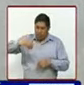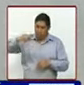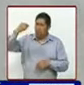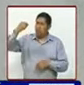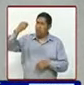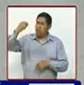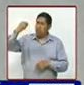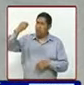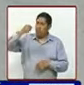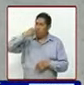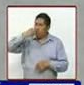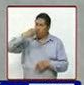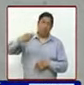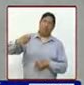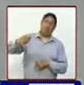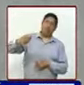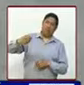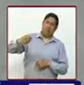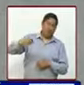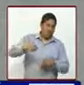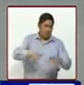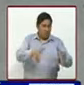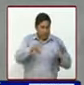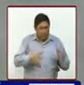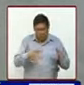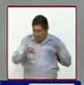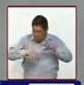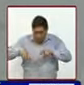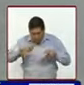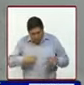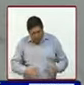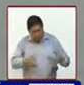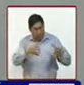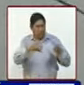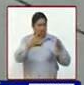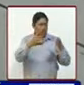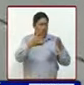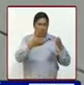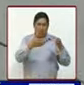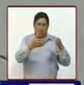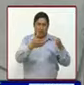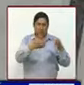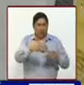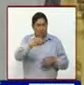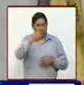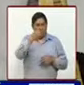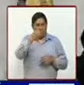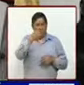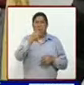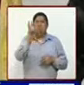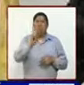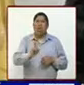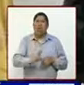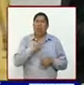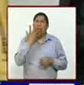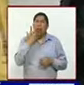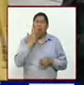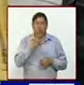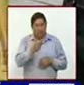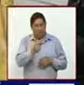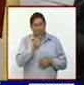2 de color blanco y 1 de color celeste, en su interior conteniendo una sustancia verduzca de color y